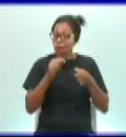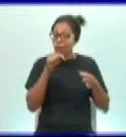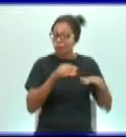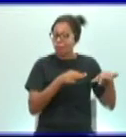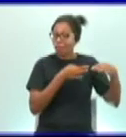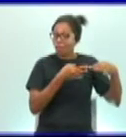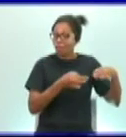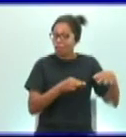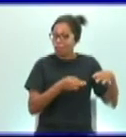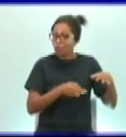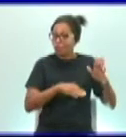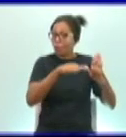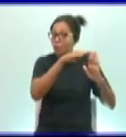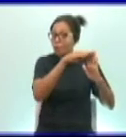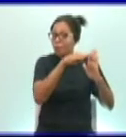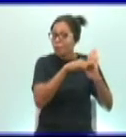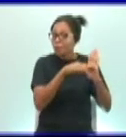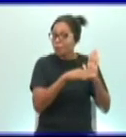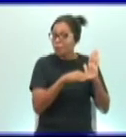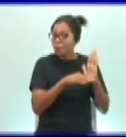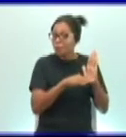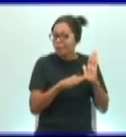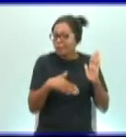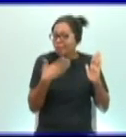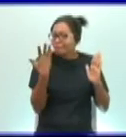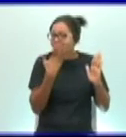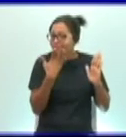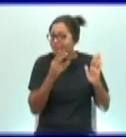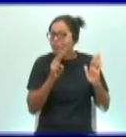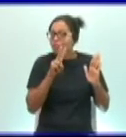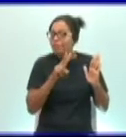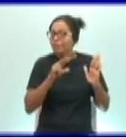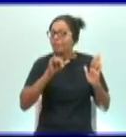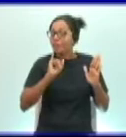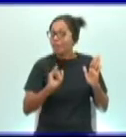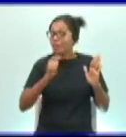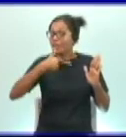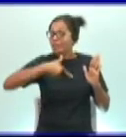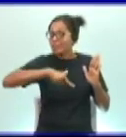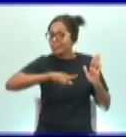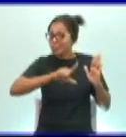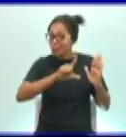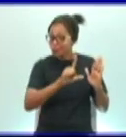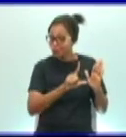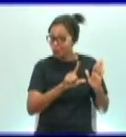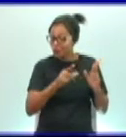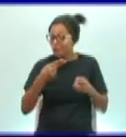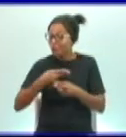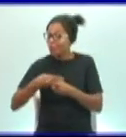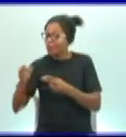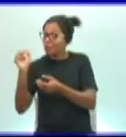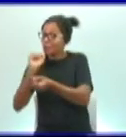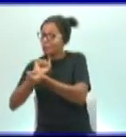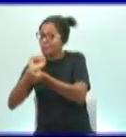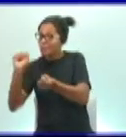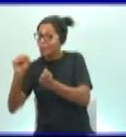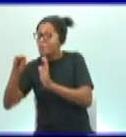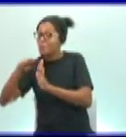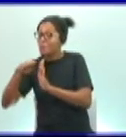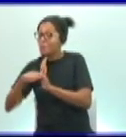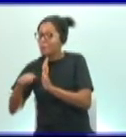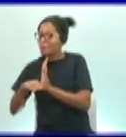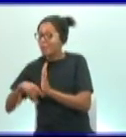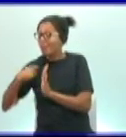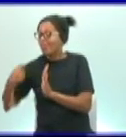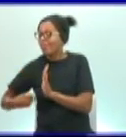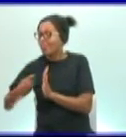el programa, pero del 26 de julio. Hay que enfocarlo de las dos maneras. Todo lo que ahí se habla, incluso podemos decir que es hasta